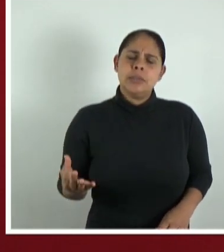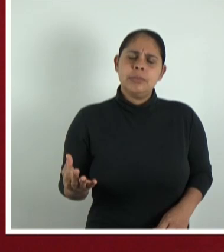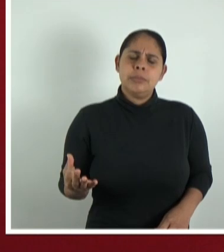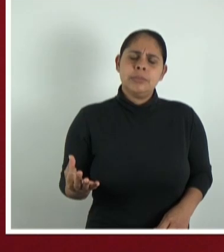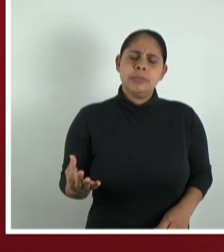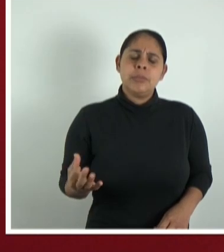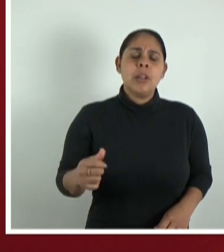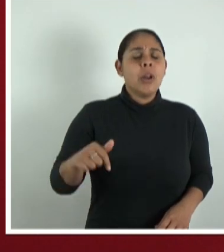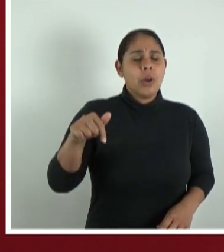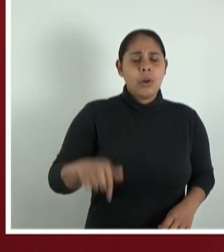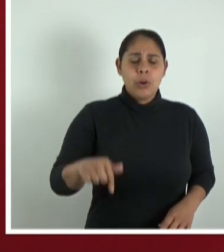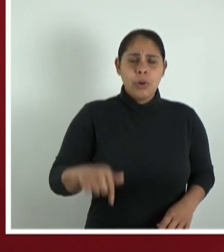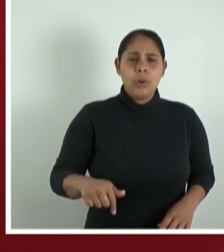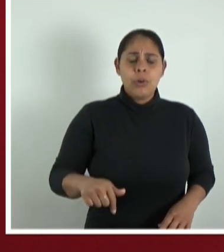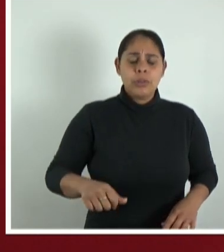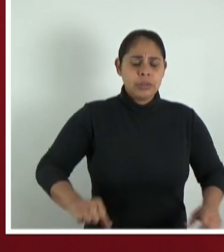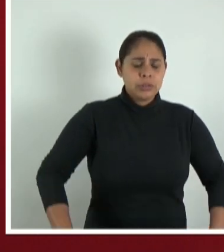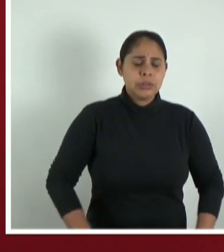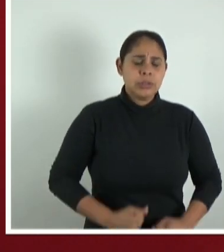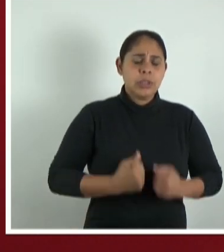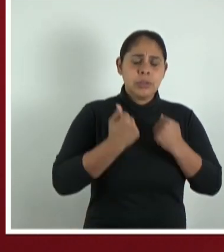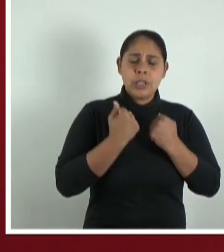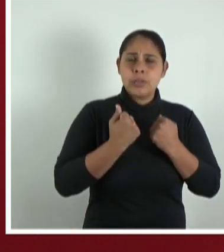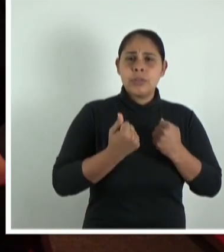puede recibir la salvación.